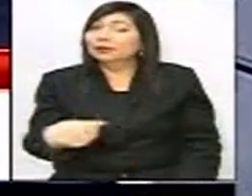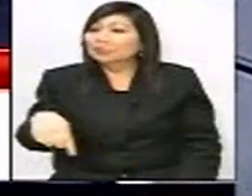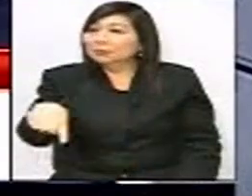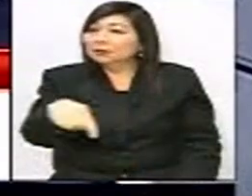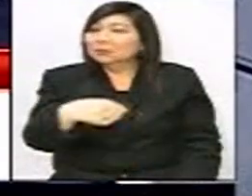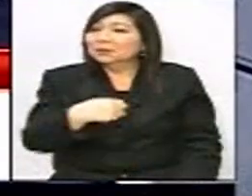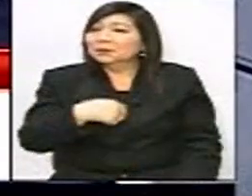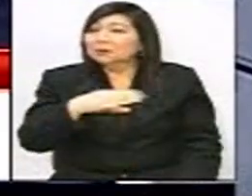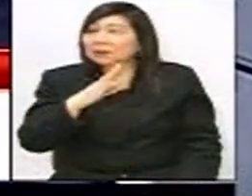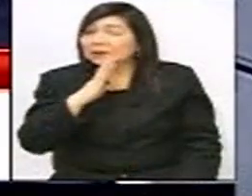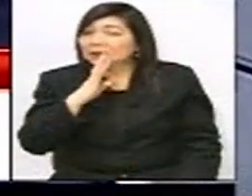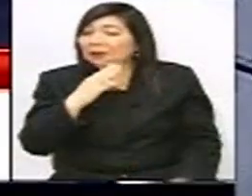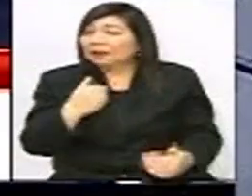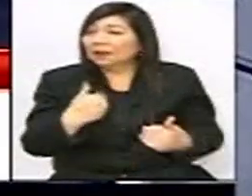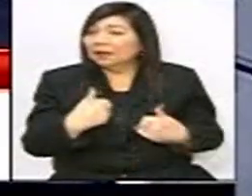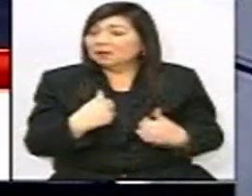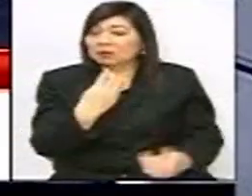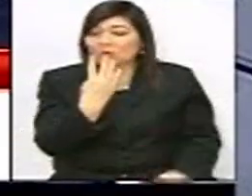hemos hablado de que tenemos